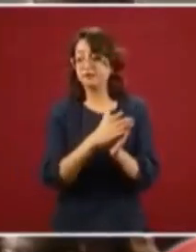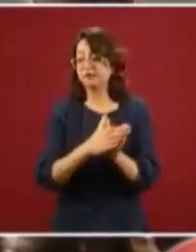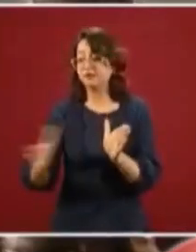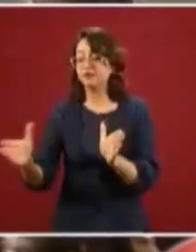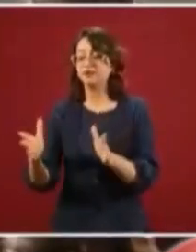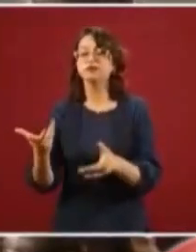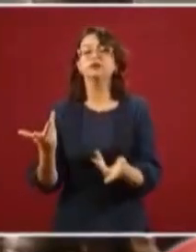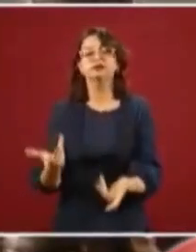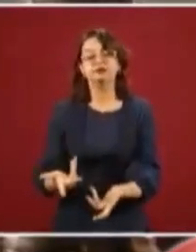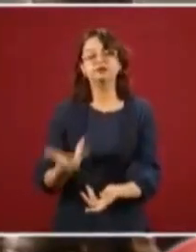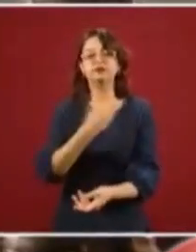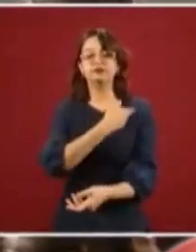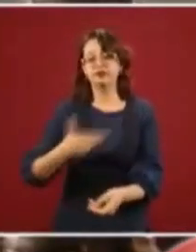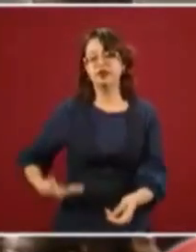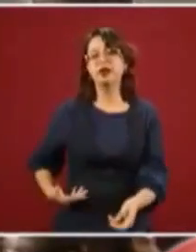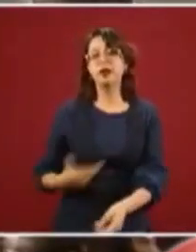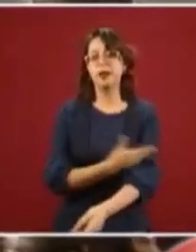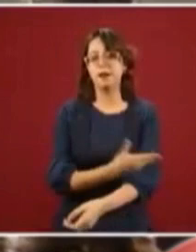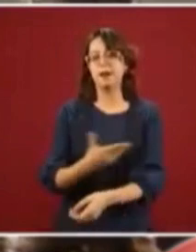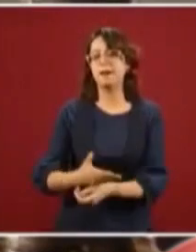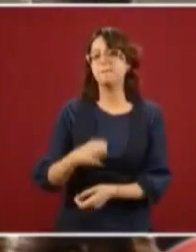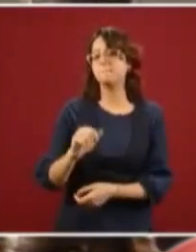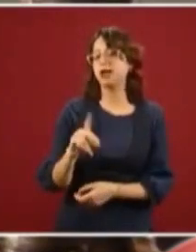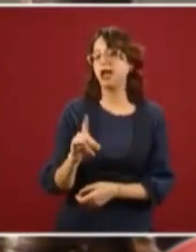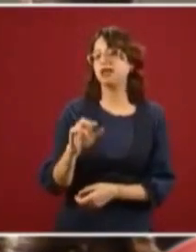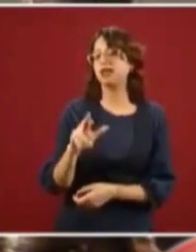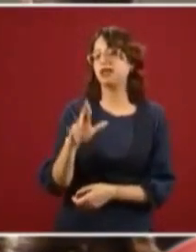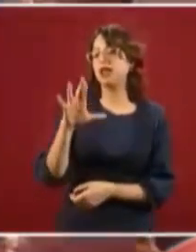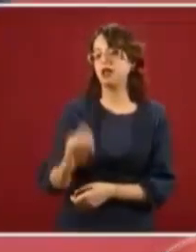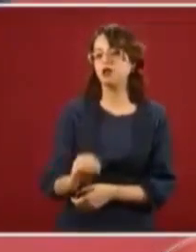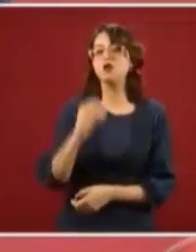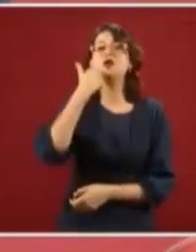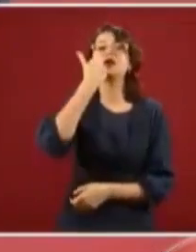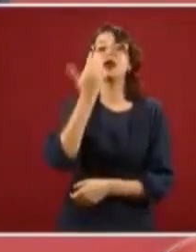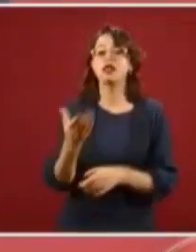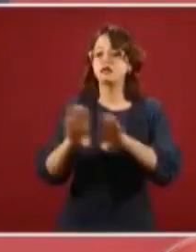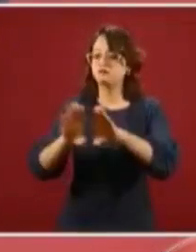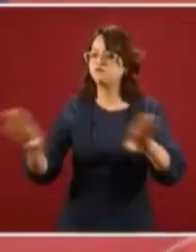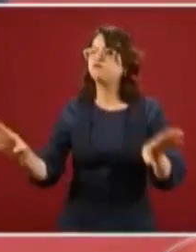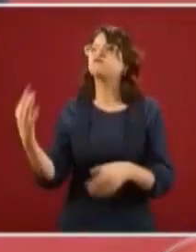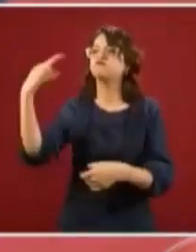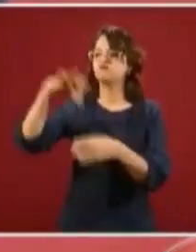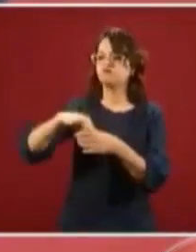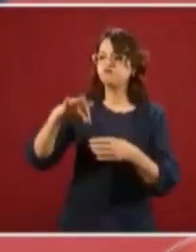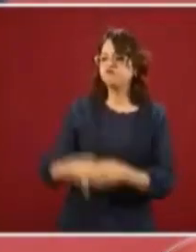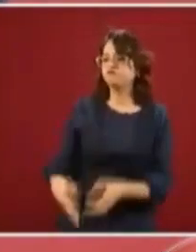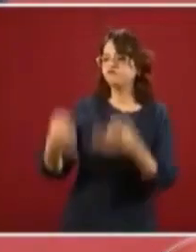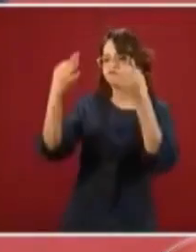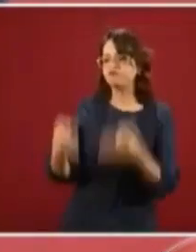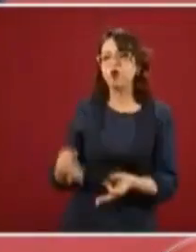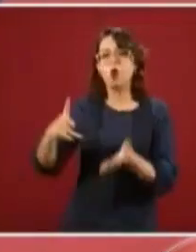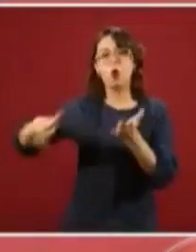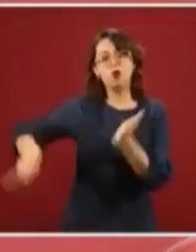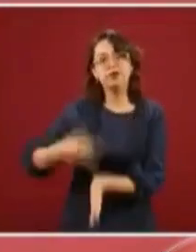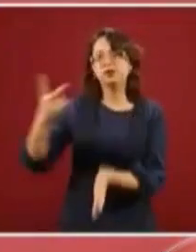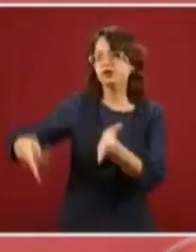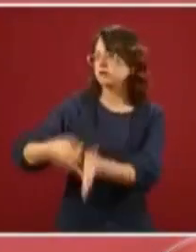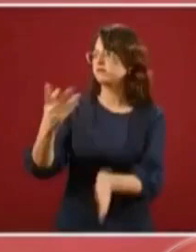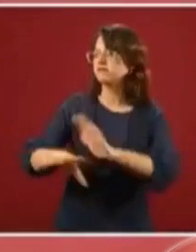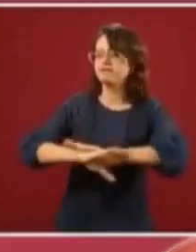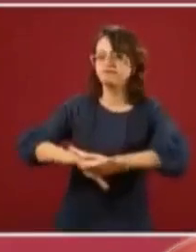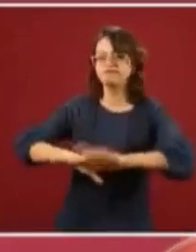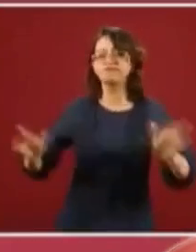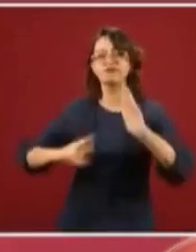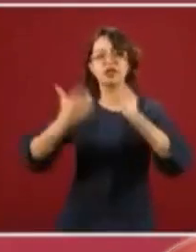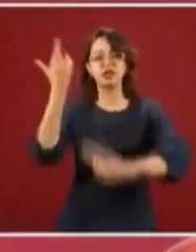Madero quería la democracia con el sufragio efectivo y la no reelección, triunfo de la revolución y